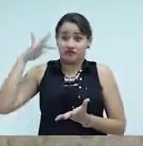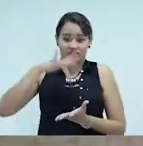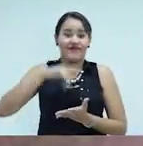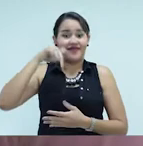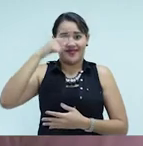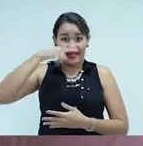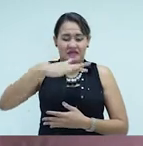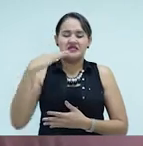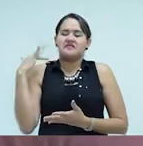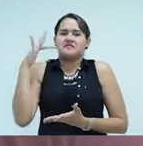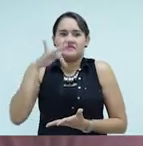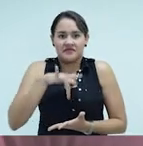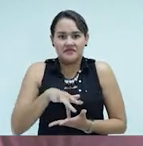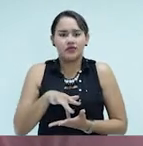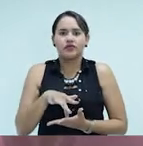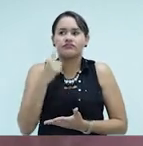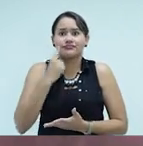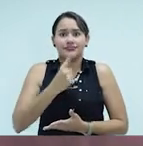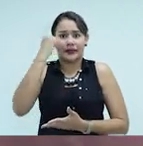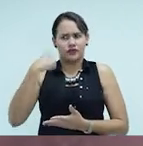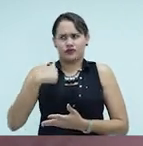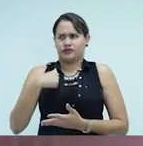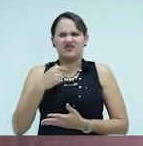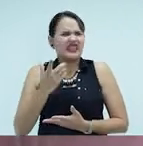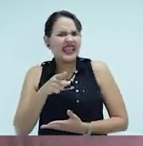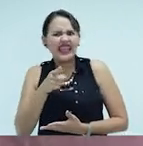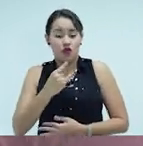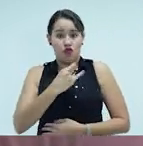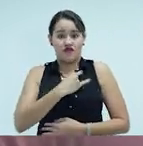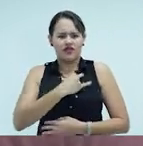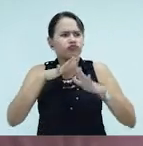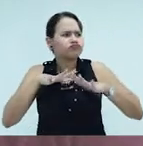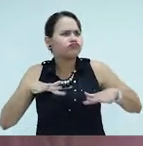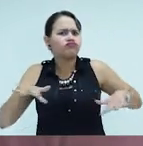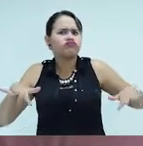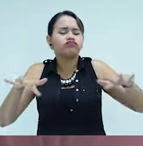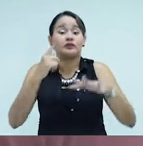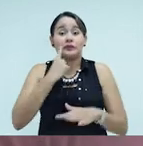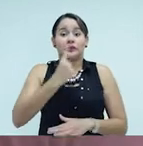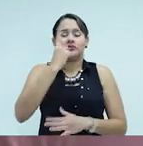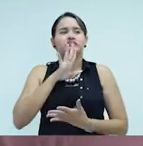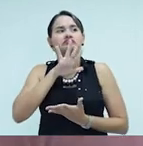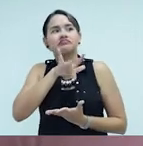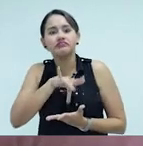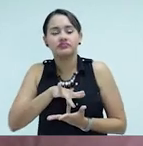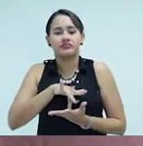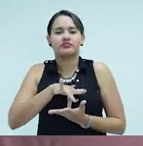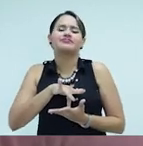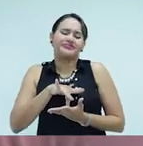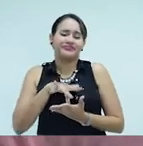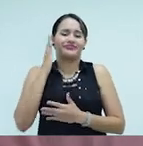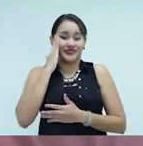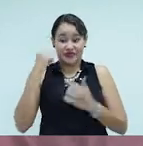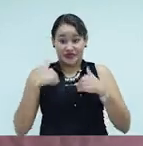Bueno, acá estamos porque realmente desde cuando llegué aquí a la Universidad Santa Marta fue el primer acercamiento que tuve